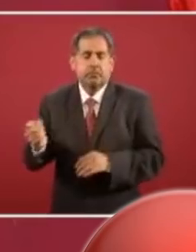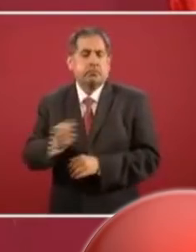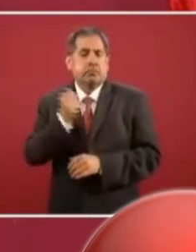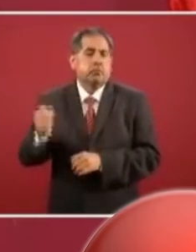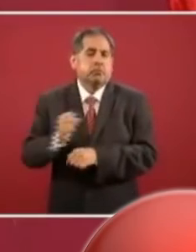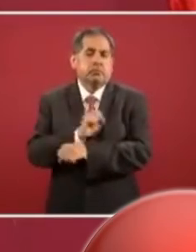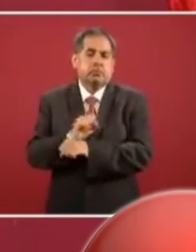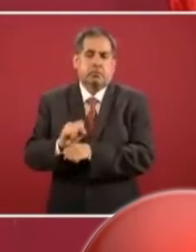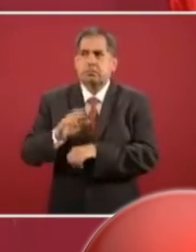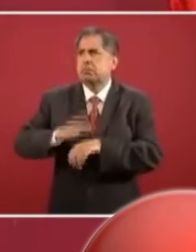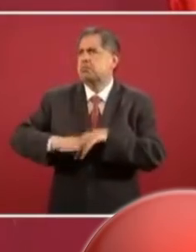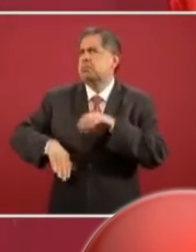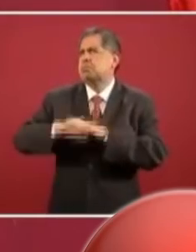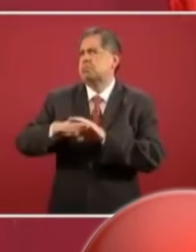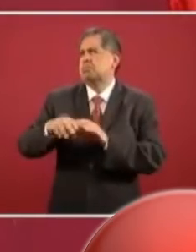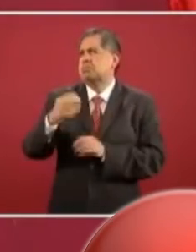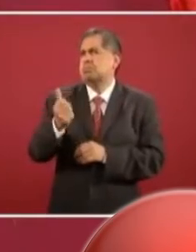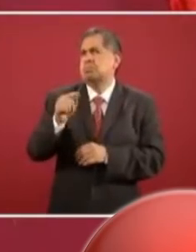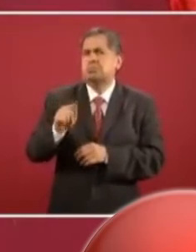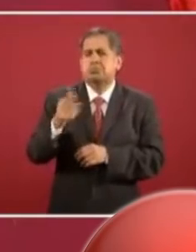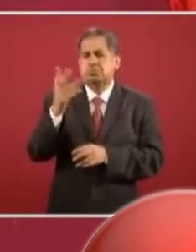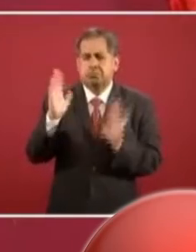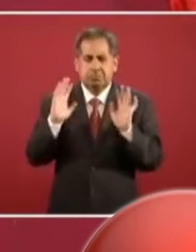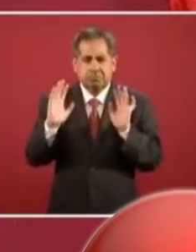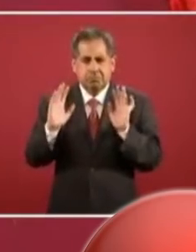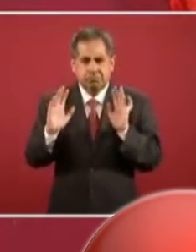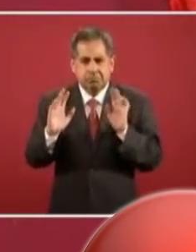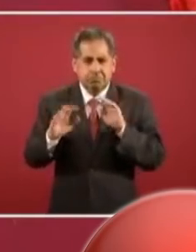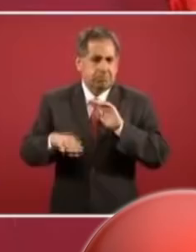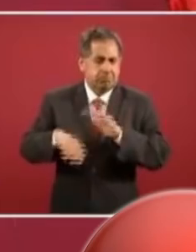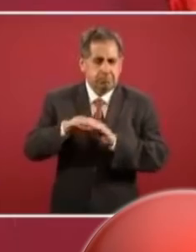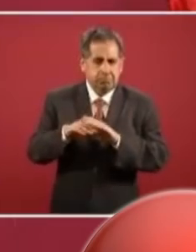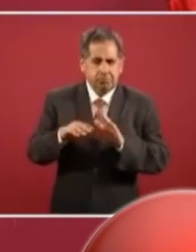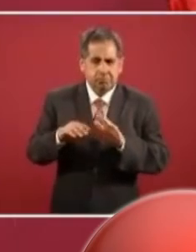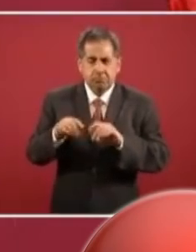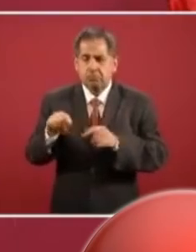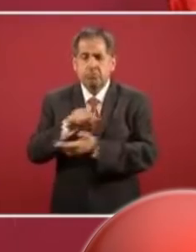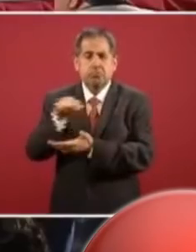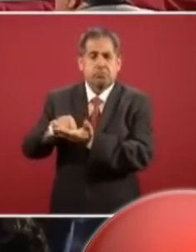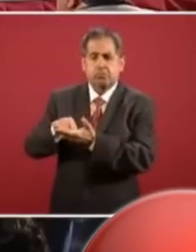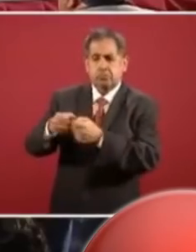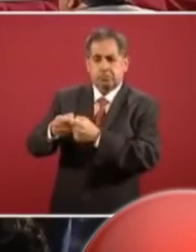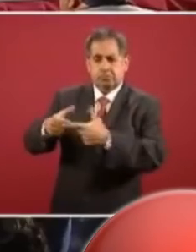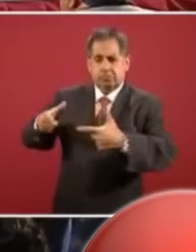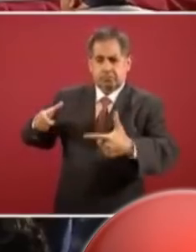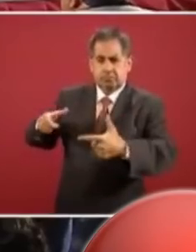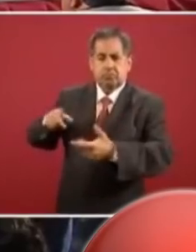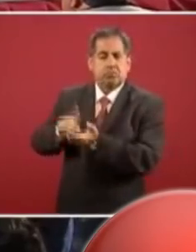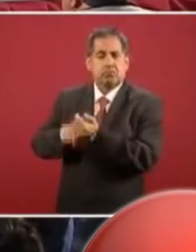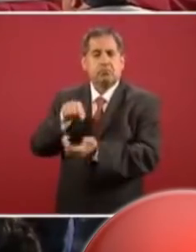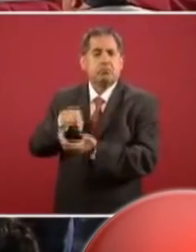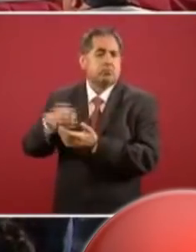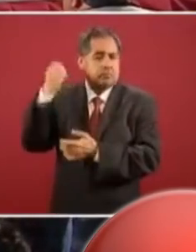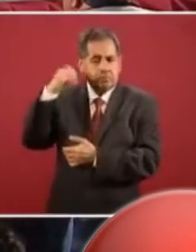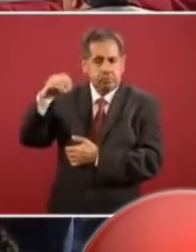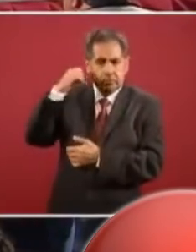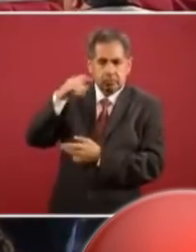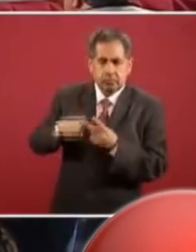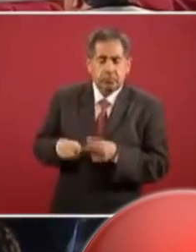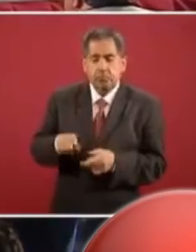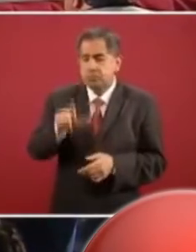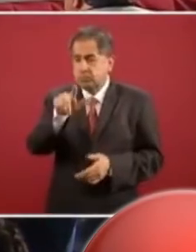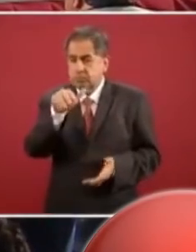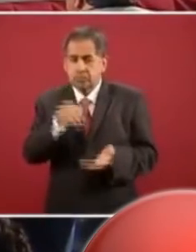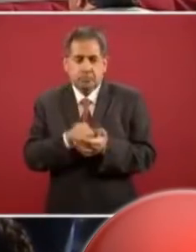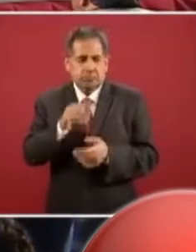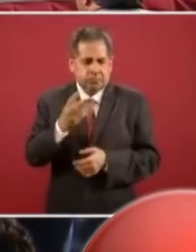de mayor magnitud debe ser un 6.5 de magnitud con epicentro en el estado de Oaxaca.